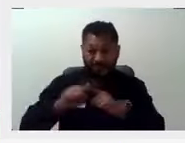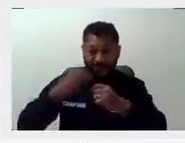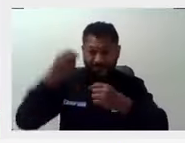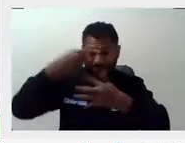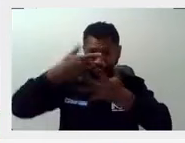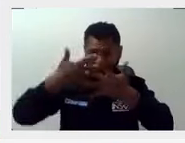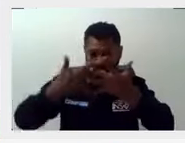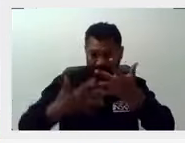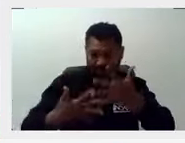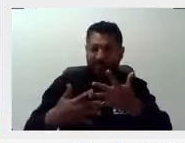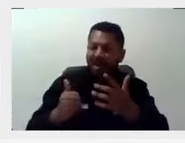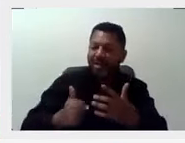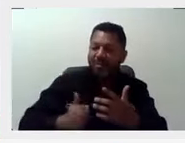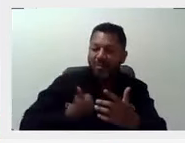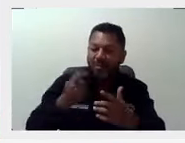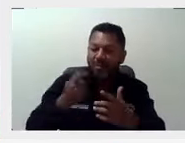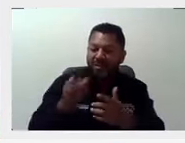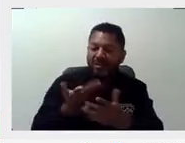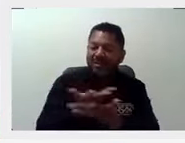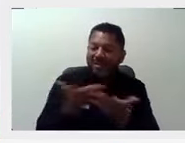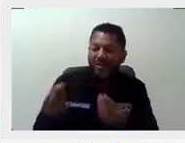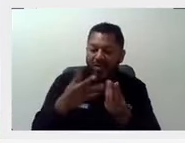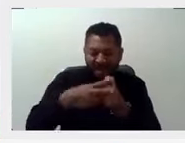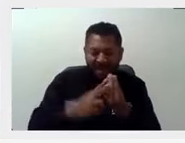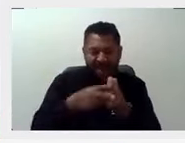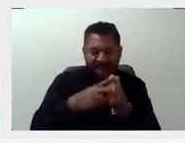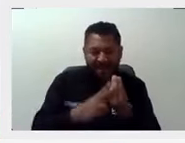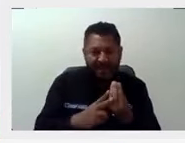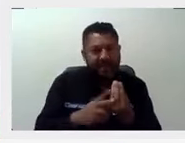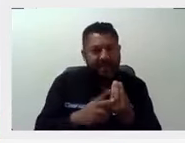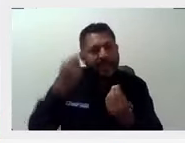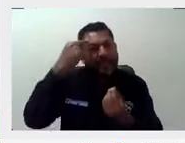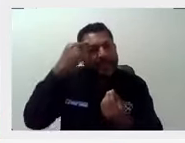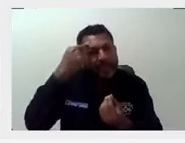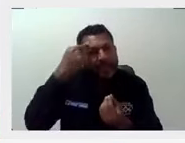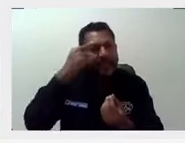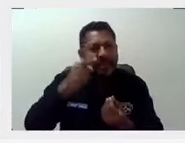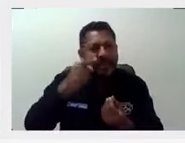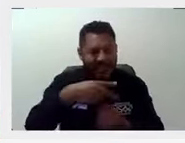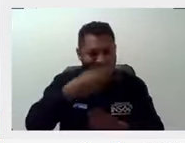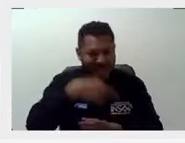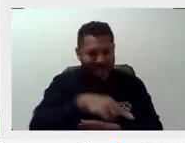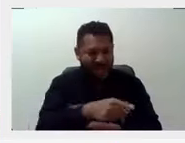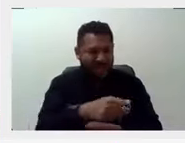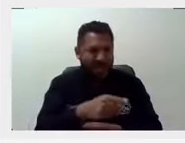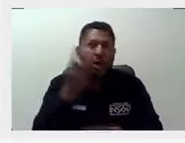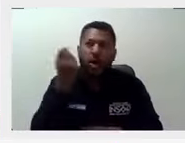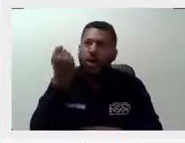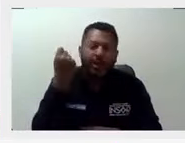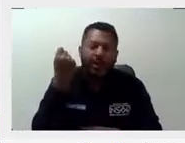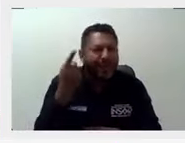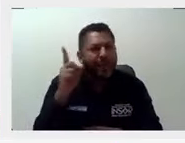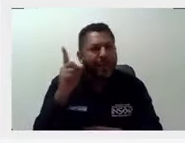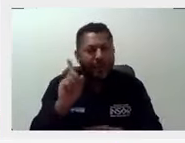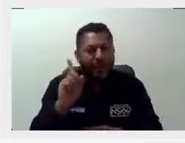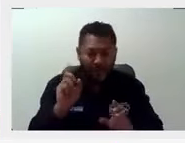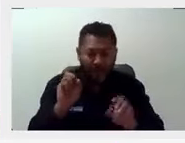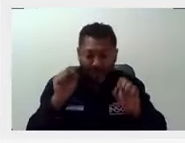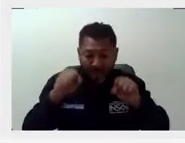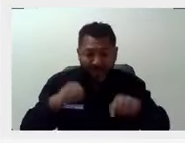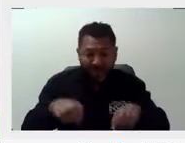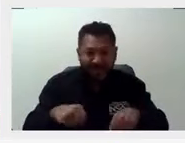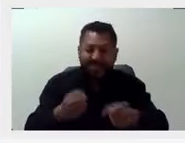invitar que no nos parezca que nuestros hijos no van a entender o no van a poder. Hay que intentar